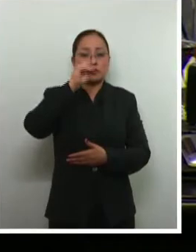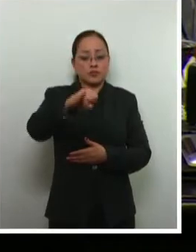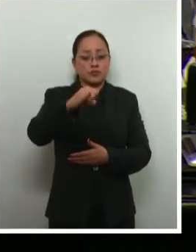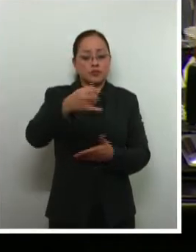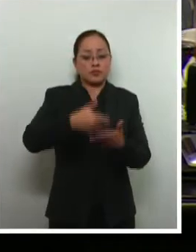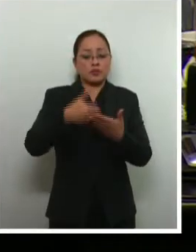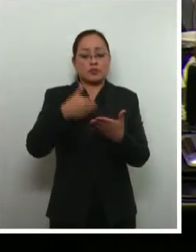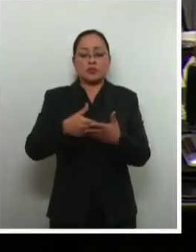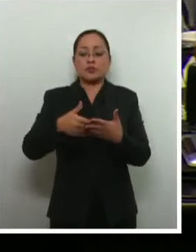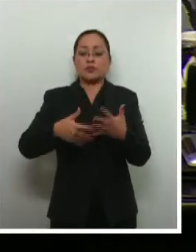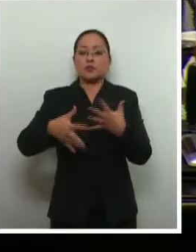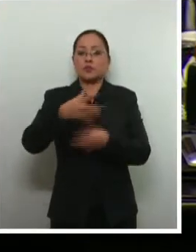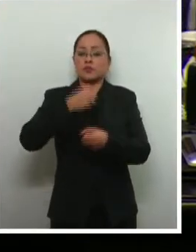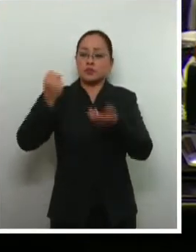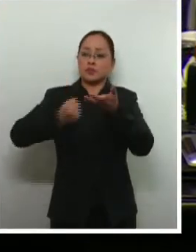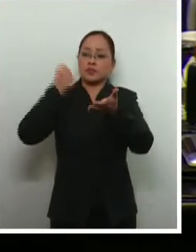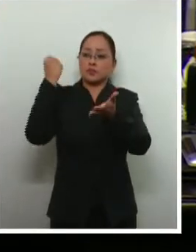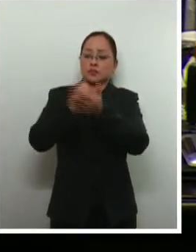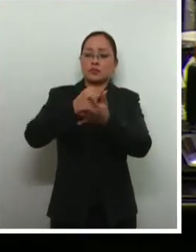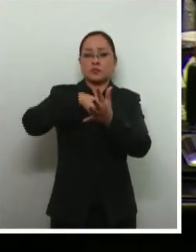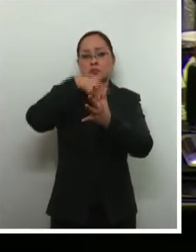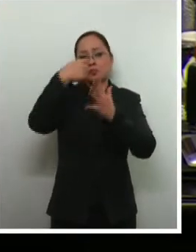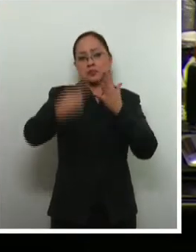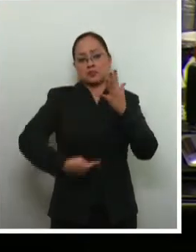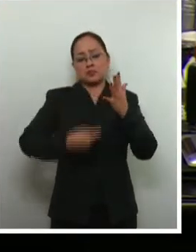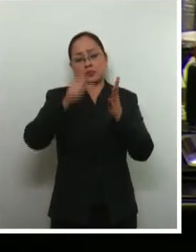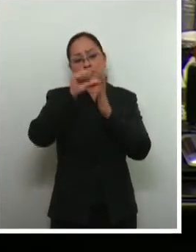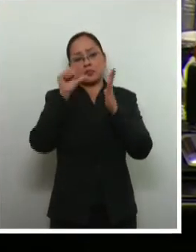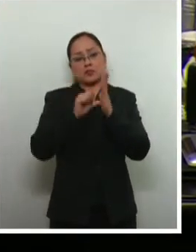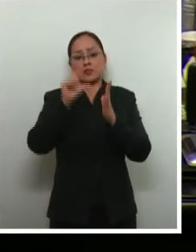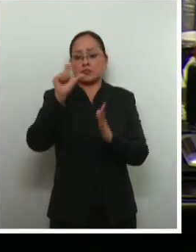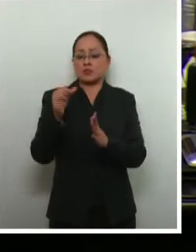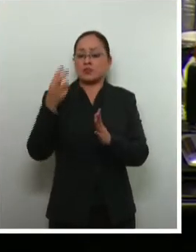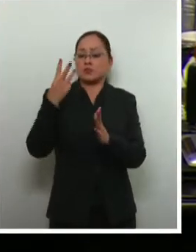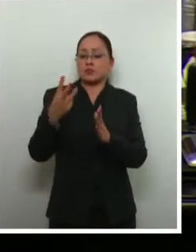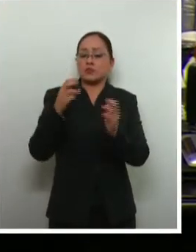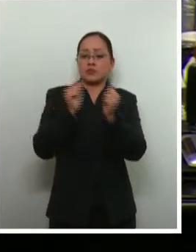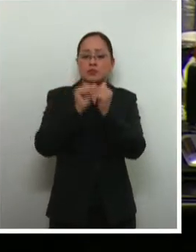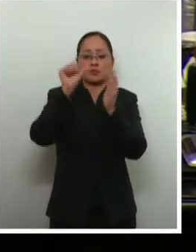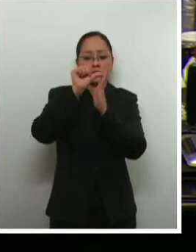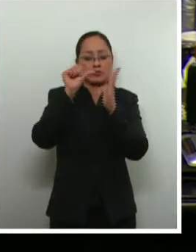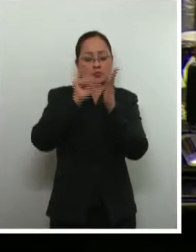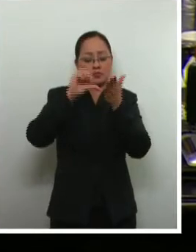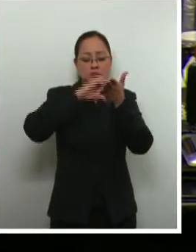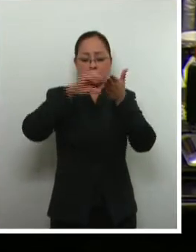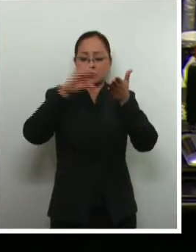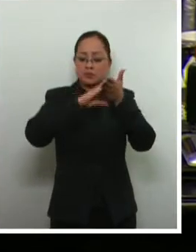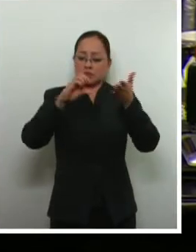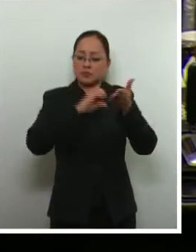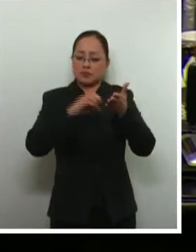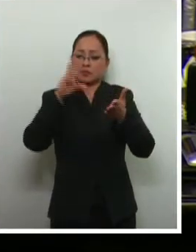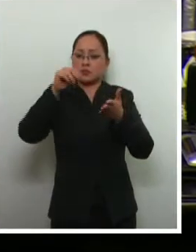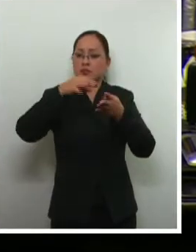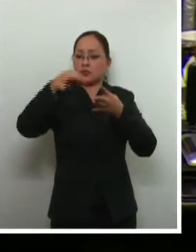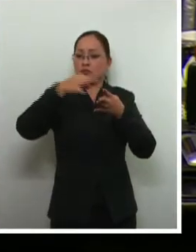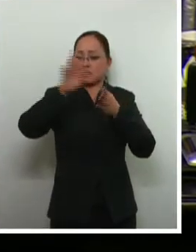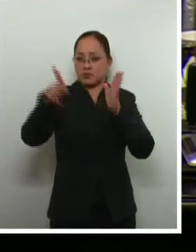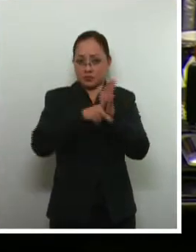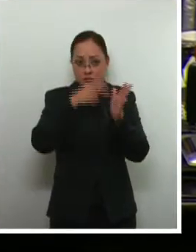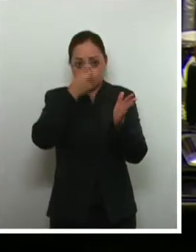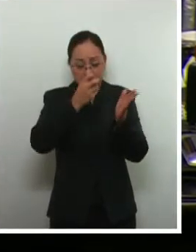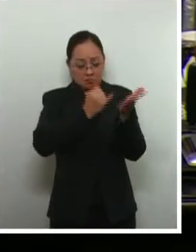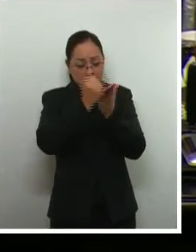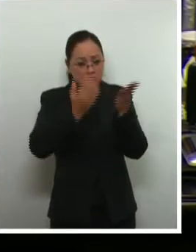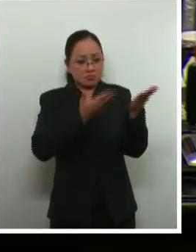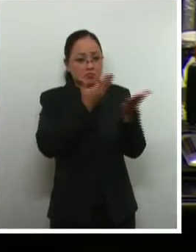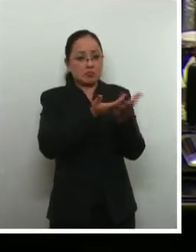y por lo tanto queda aprobado en lo general el artículo 23 con los apartados y numerales no reservados